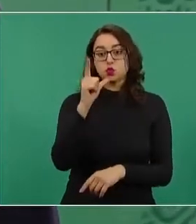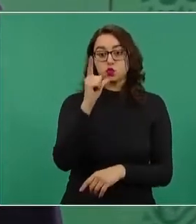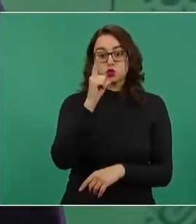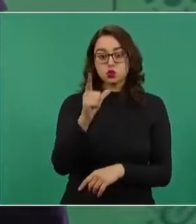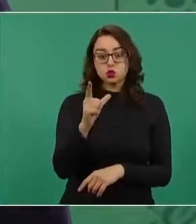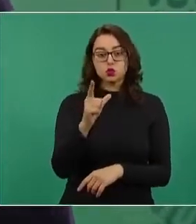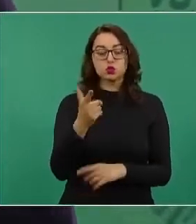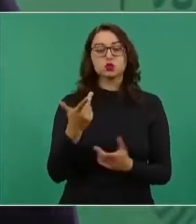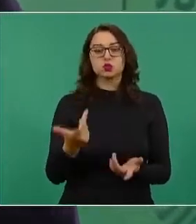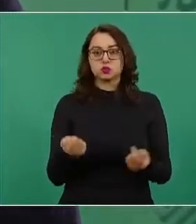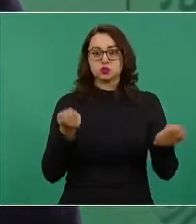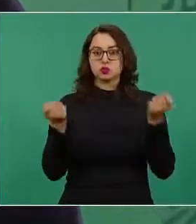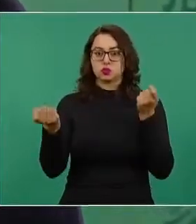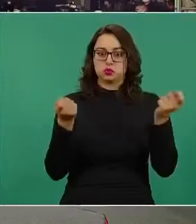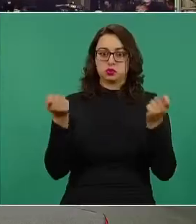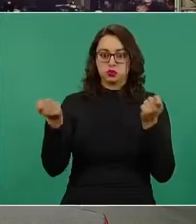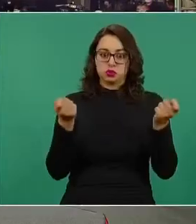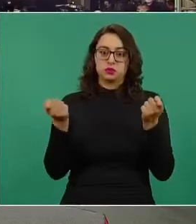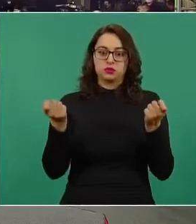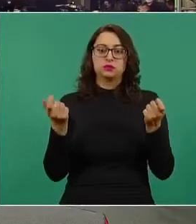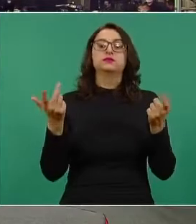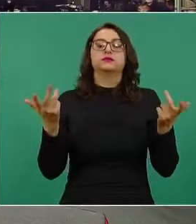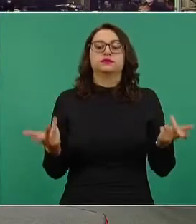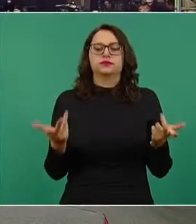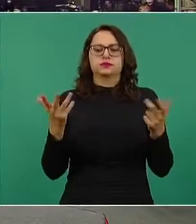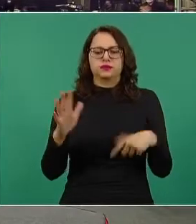Y todo esto es por